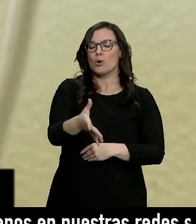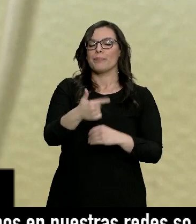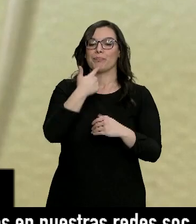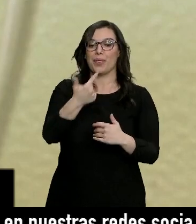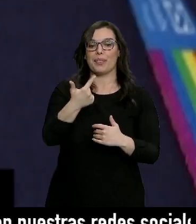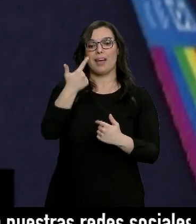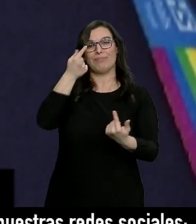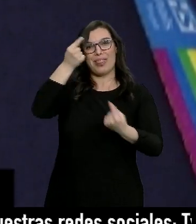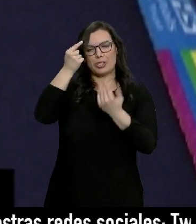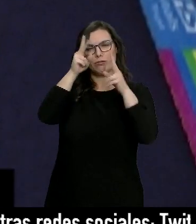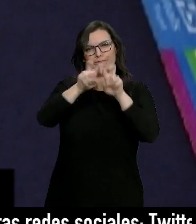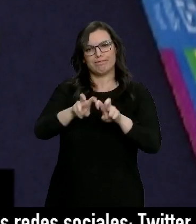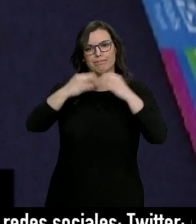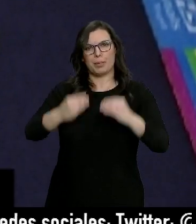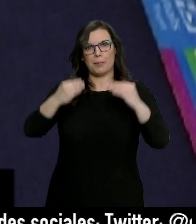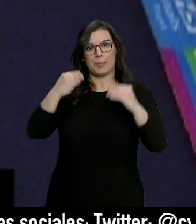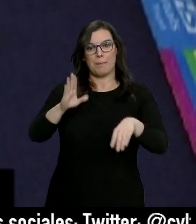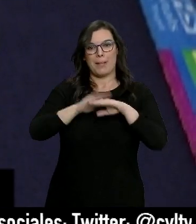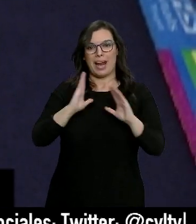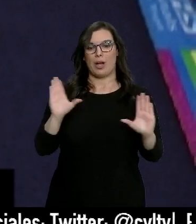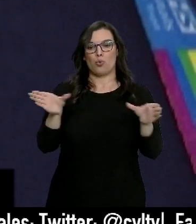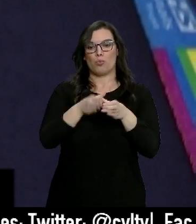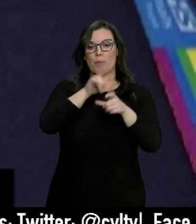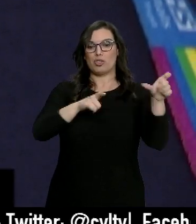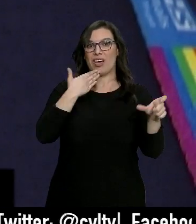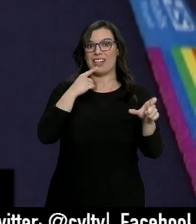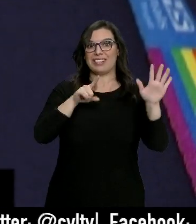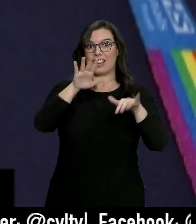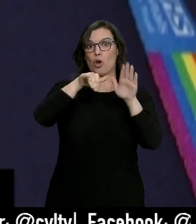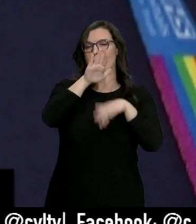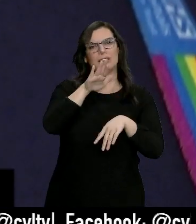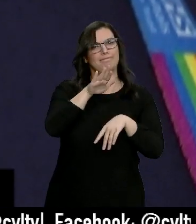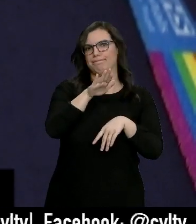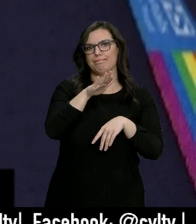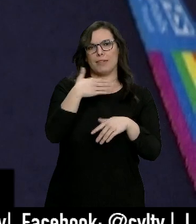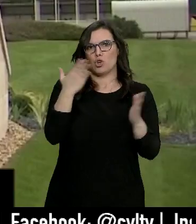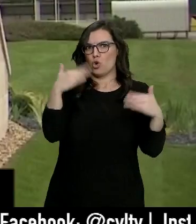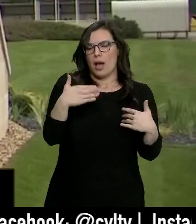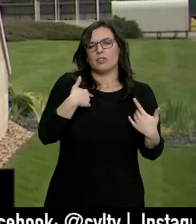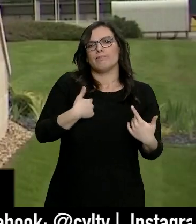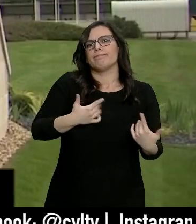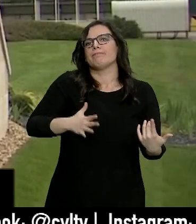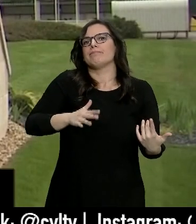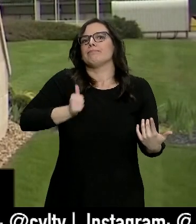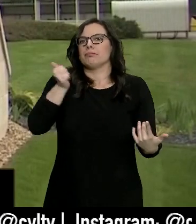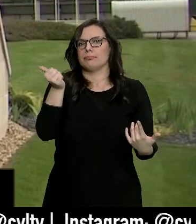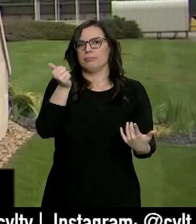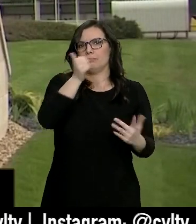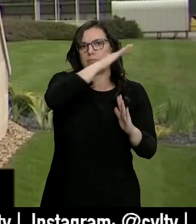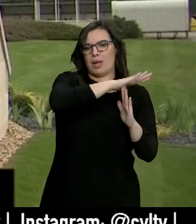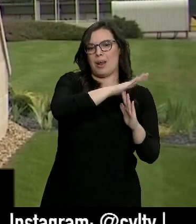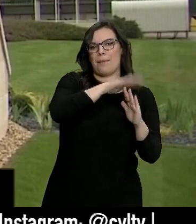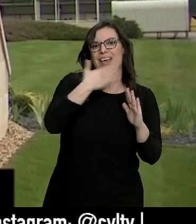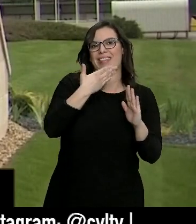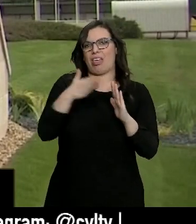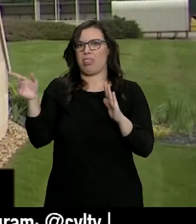no tener datos suficientes para este segmento de la población. La guerra entre la Unión Europea y la farmacéutica se encarniza un poco más con este